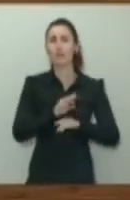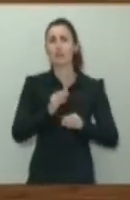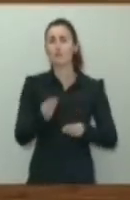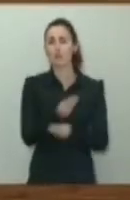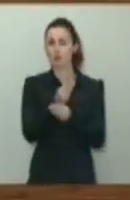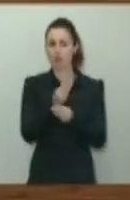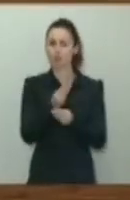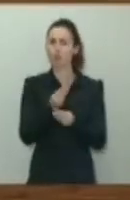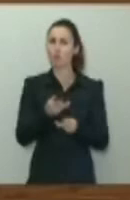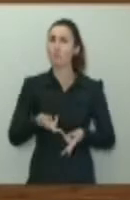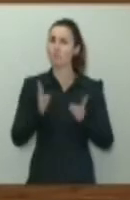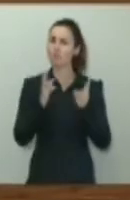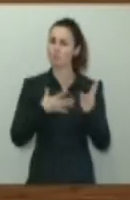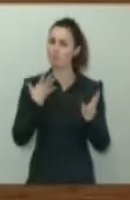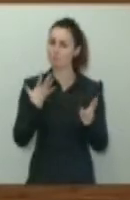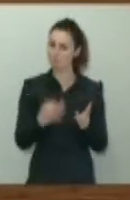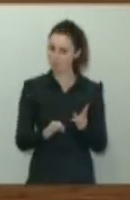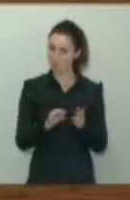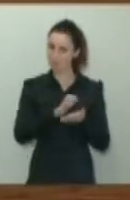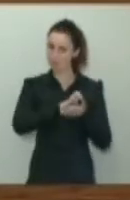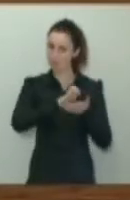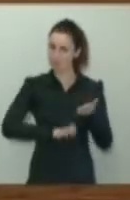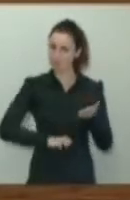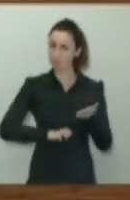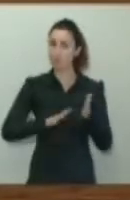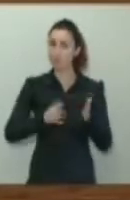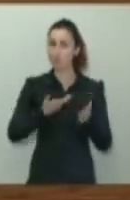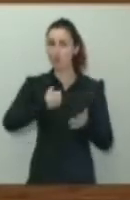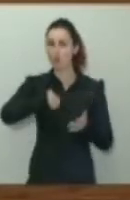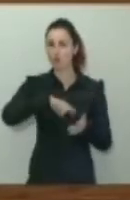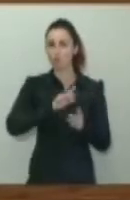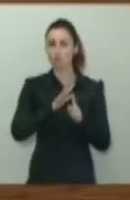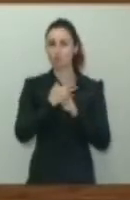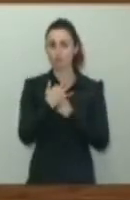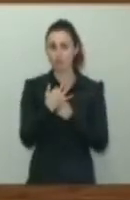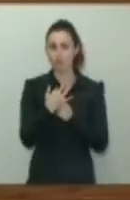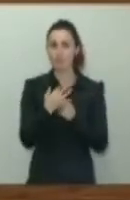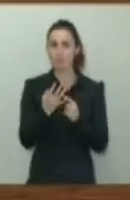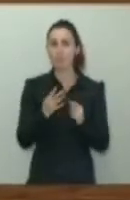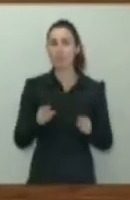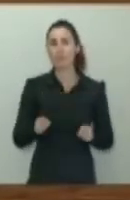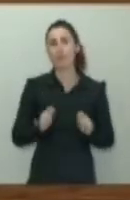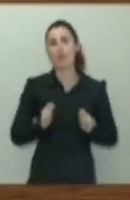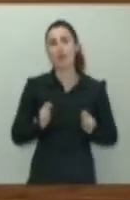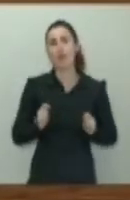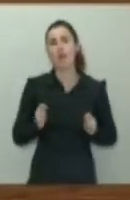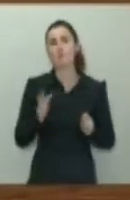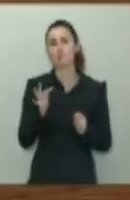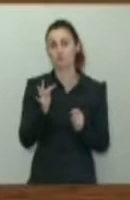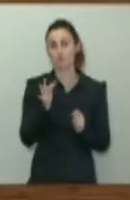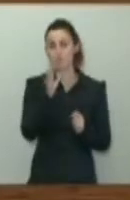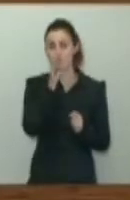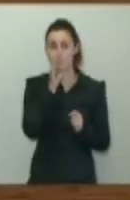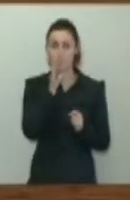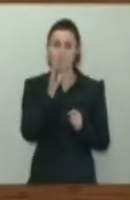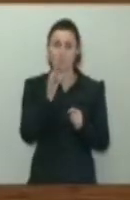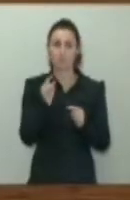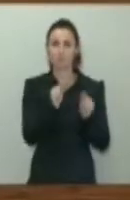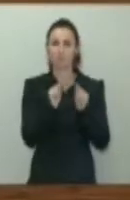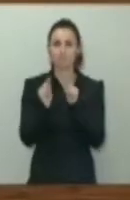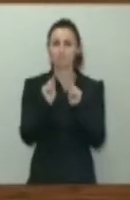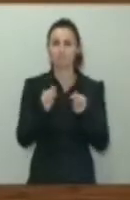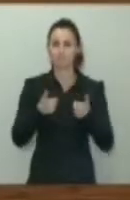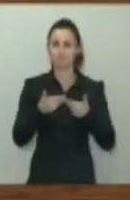mejorable. No obstante, para nosotros, esa circunstancia supone un incentivo precisamente para plantear la discusión y